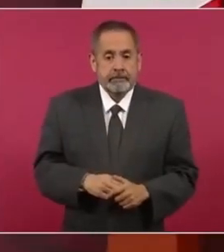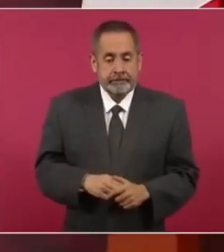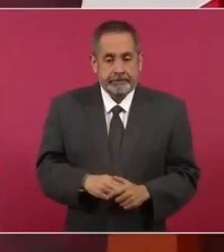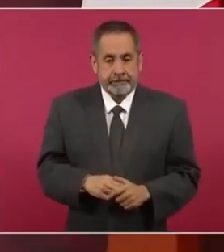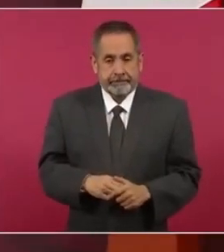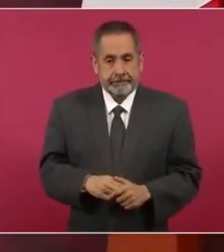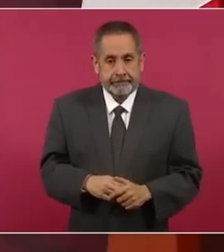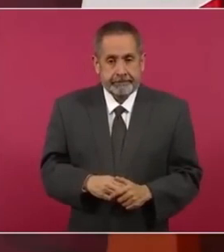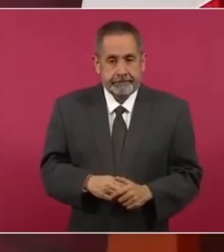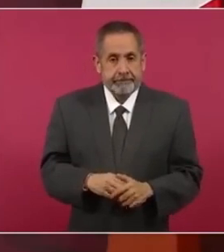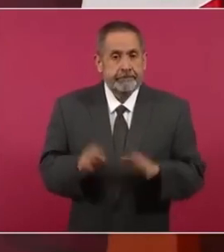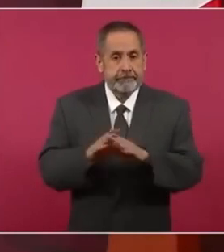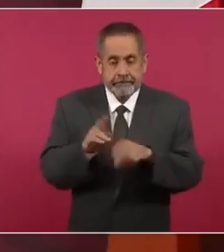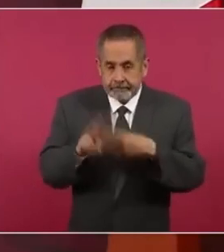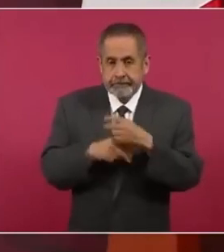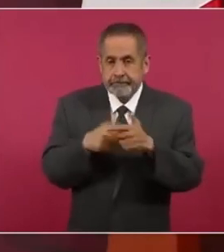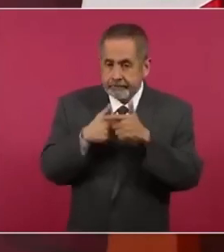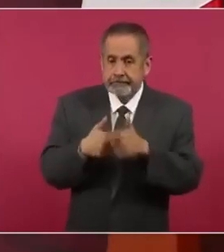vamos a seguir